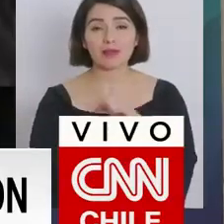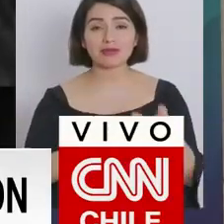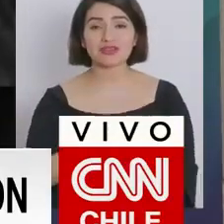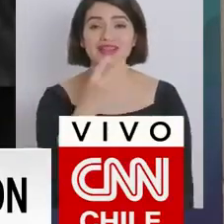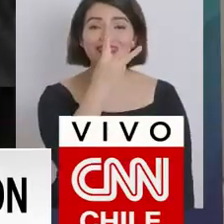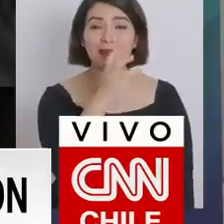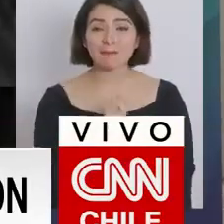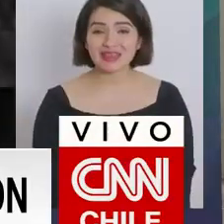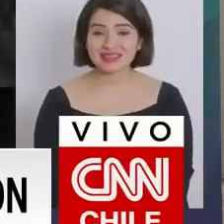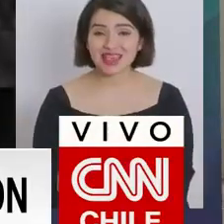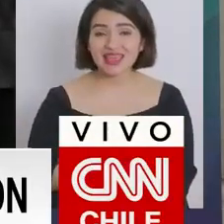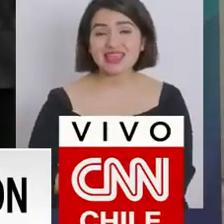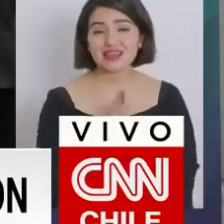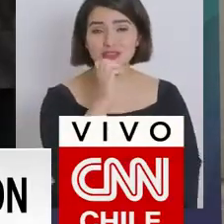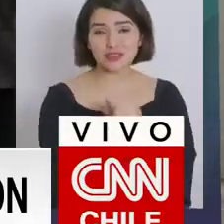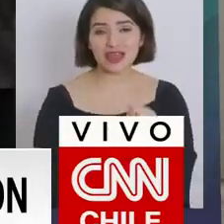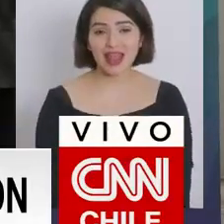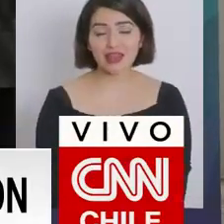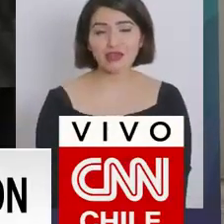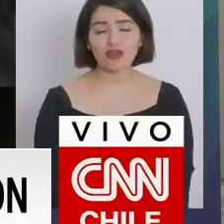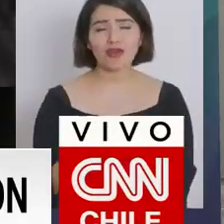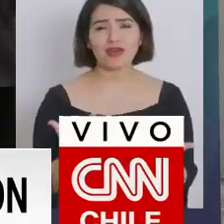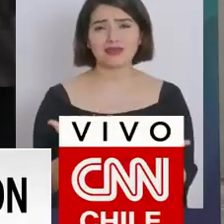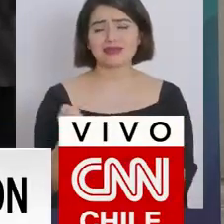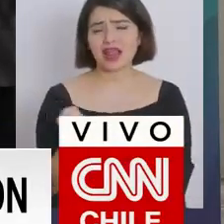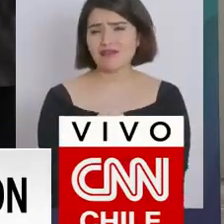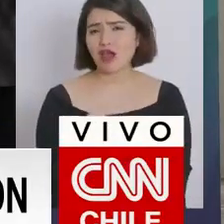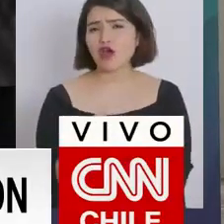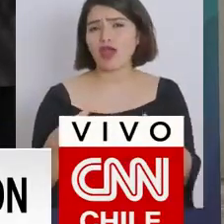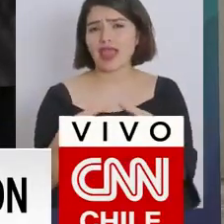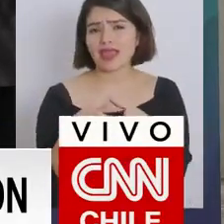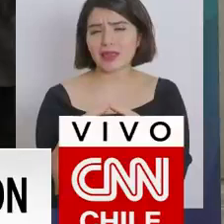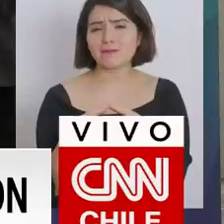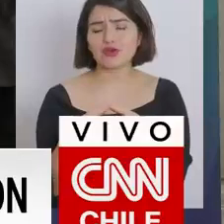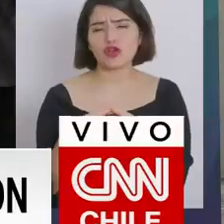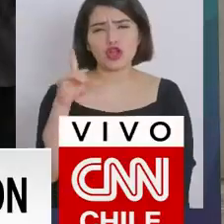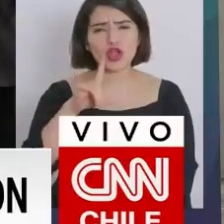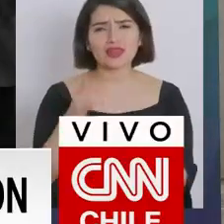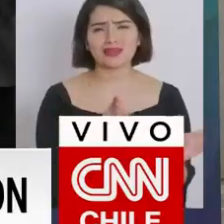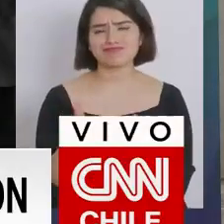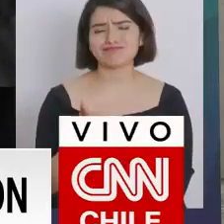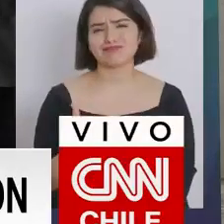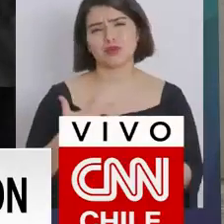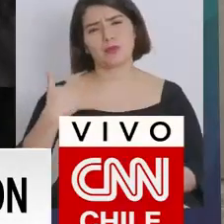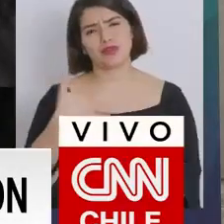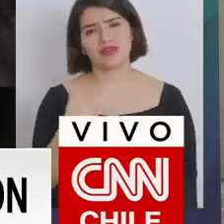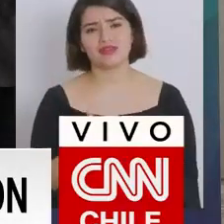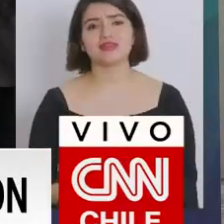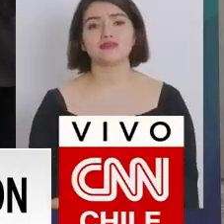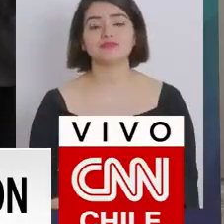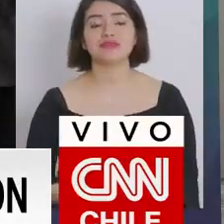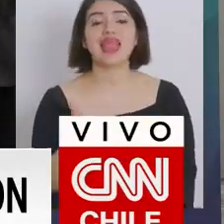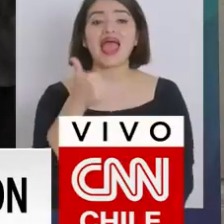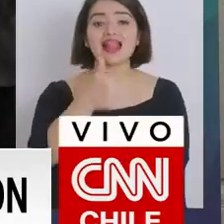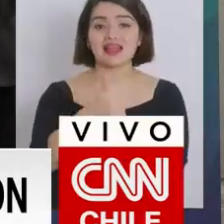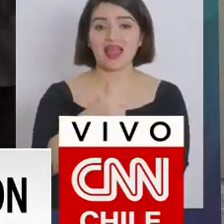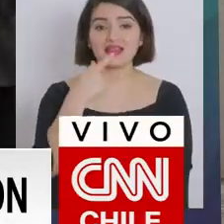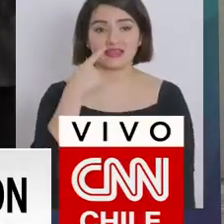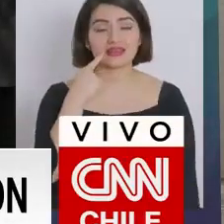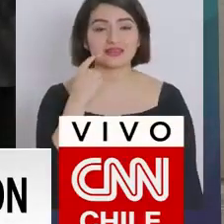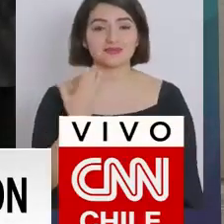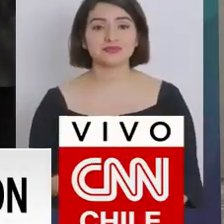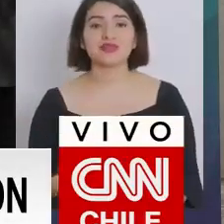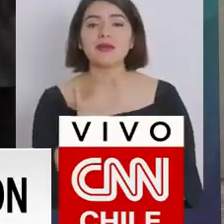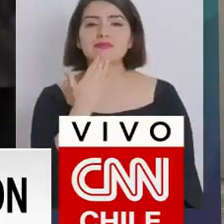trimestre significa una tarea logística, una tarea de trabajo en equipo fundamental. Y en ello, los alcaldes, la